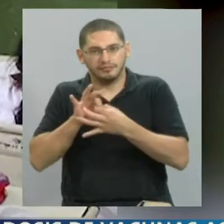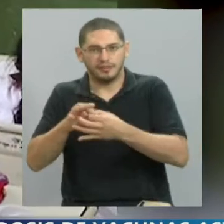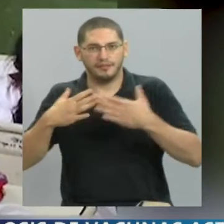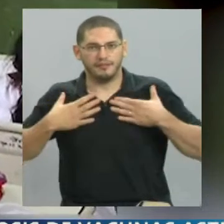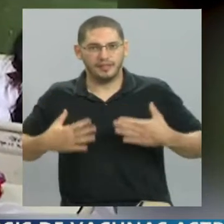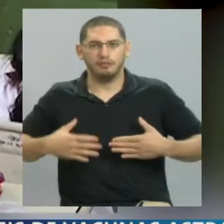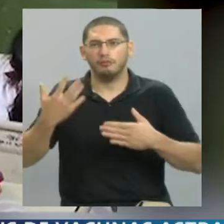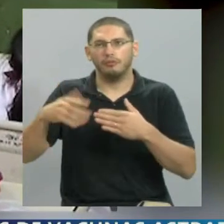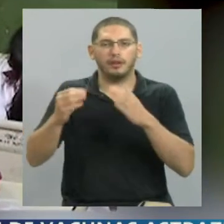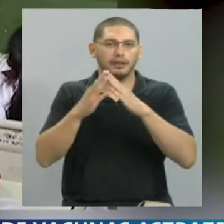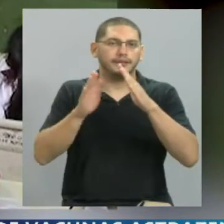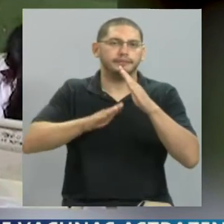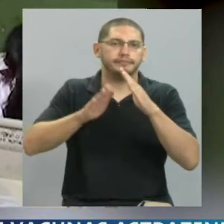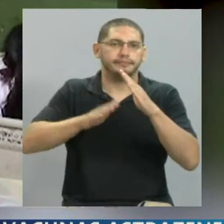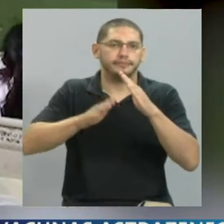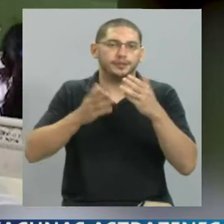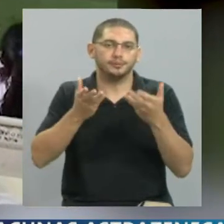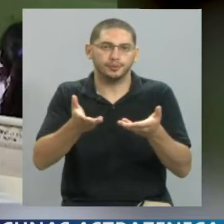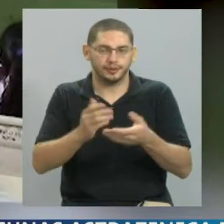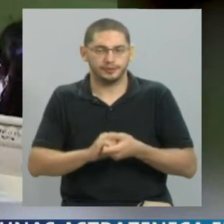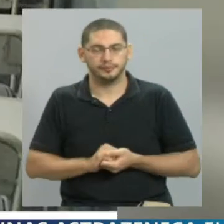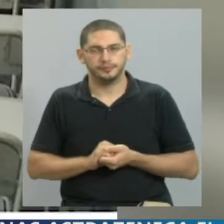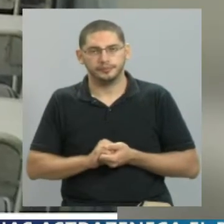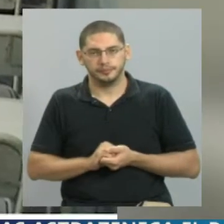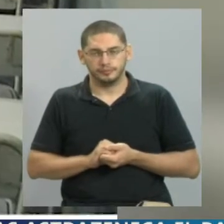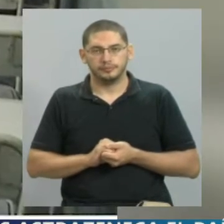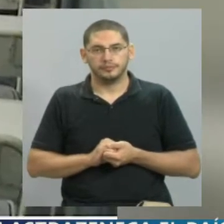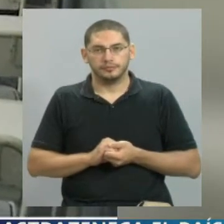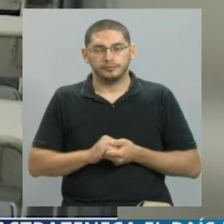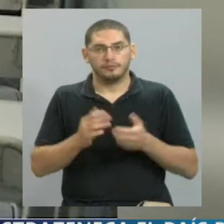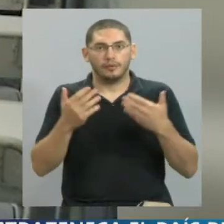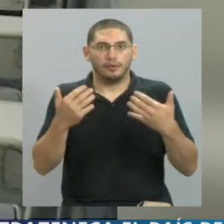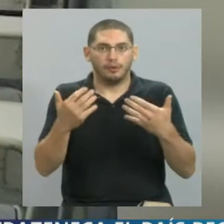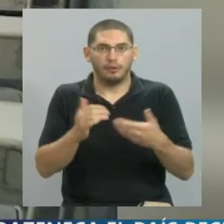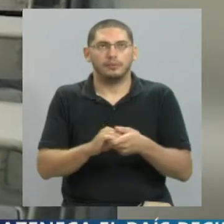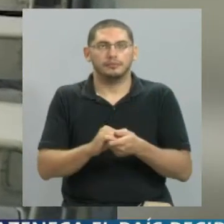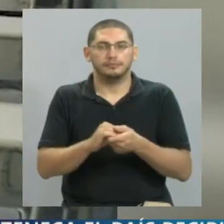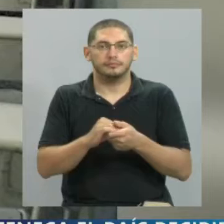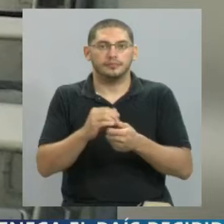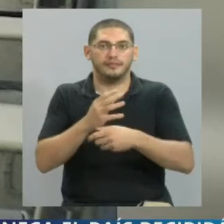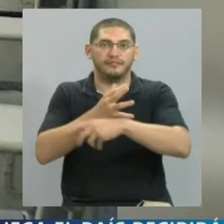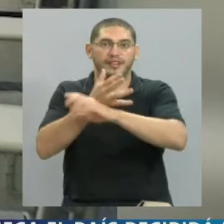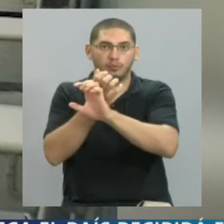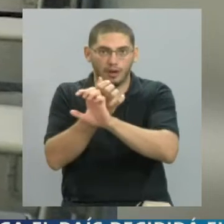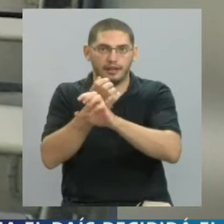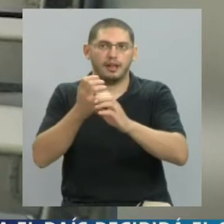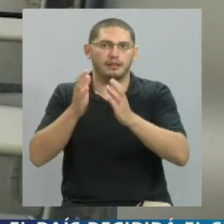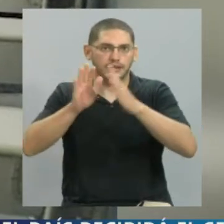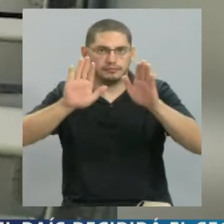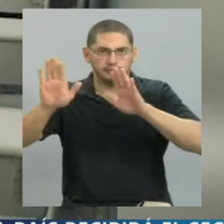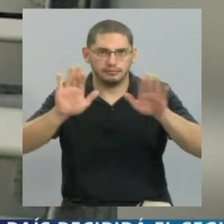encierro prolongado. Doctor, por eso, obviamente, cuando se tiene que volver en